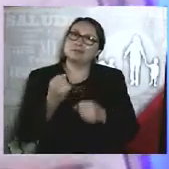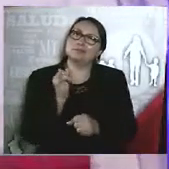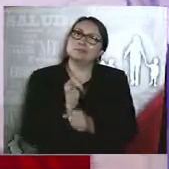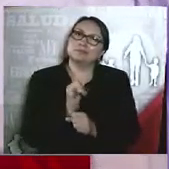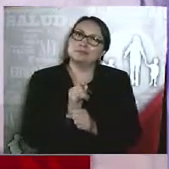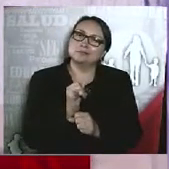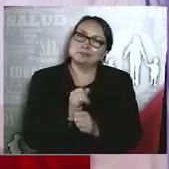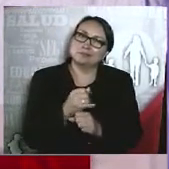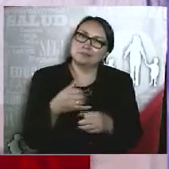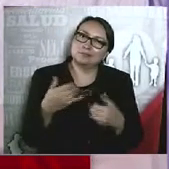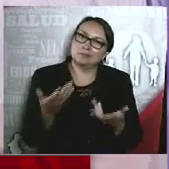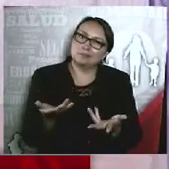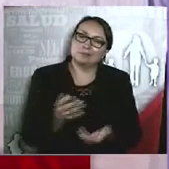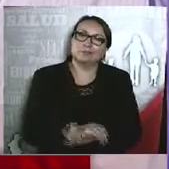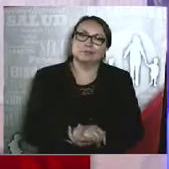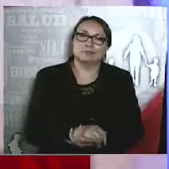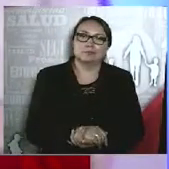ACER.